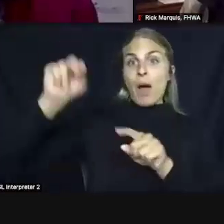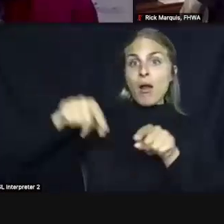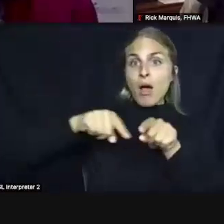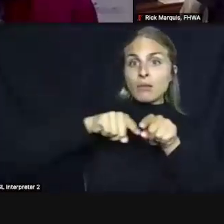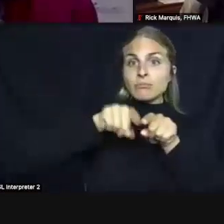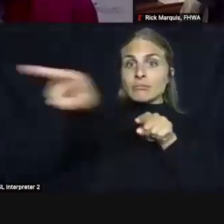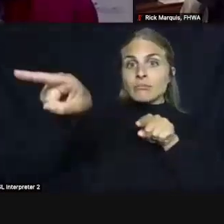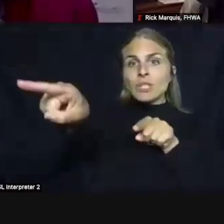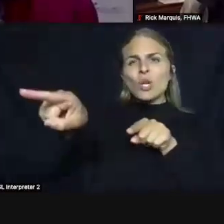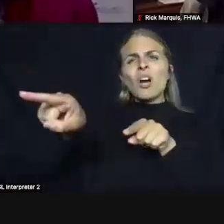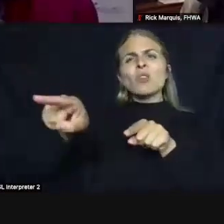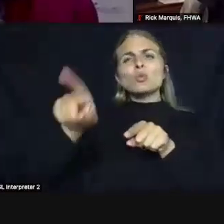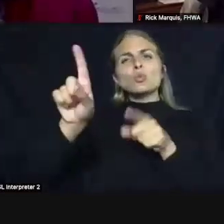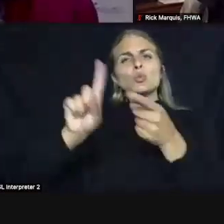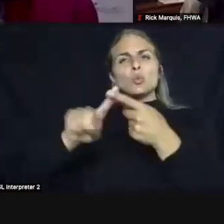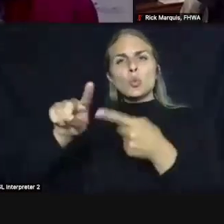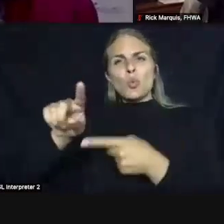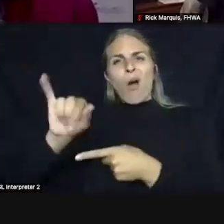de